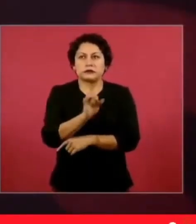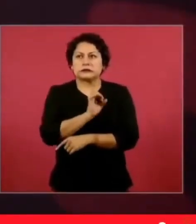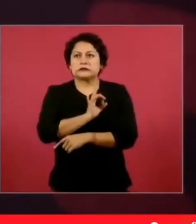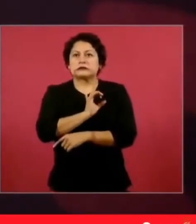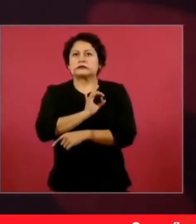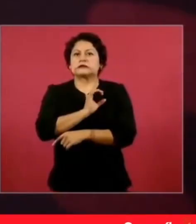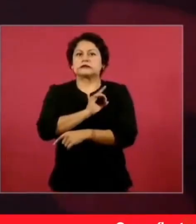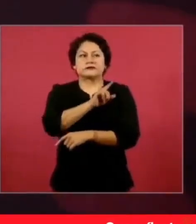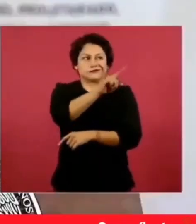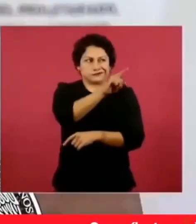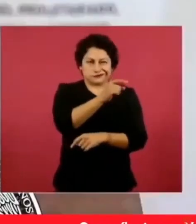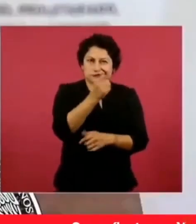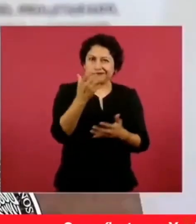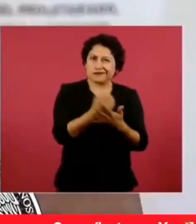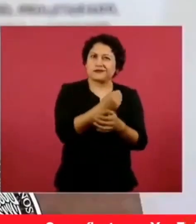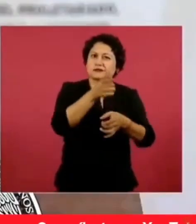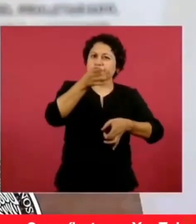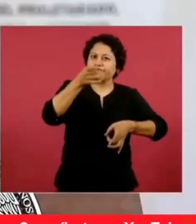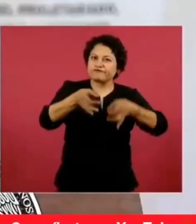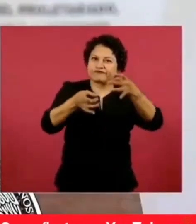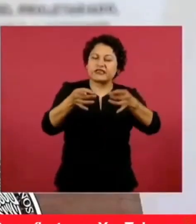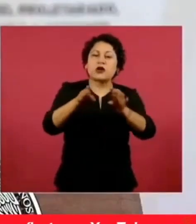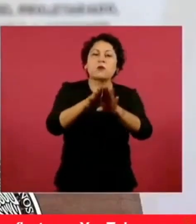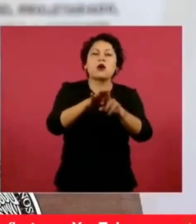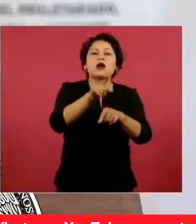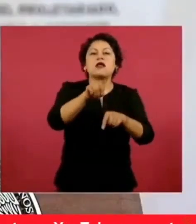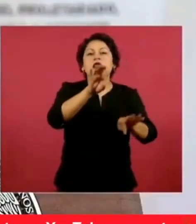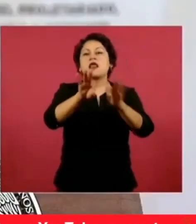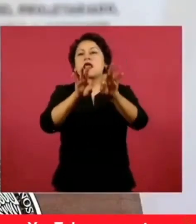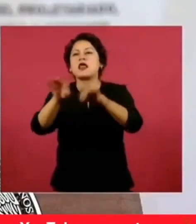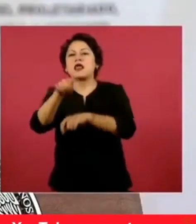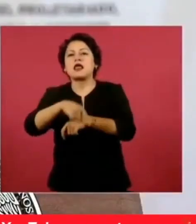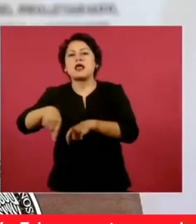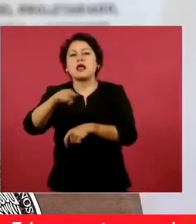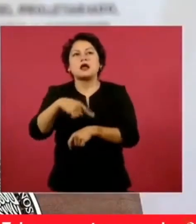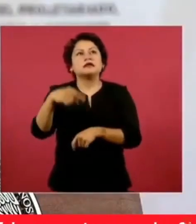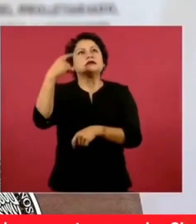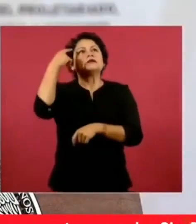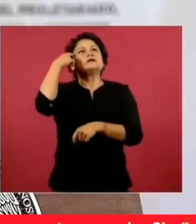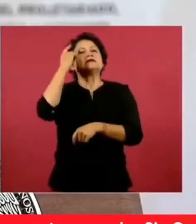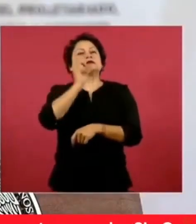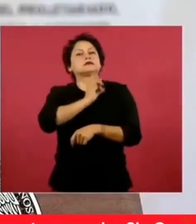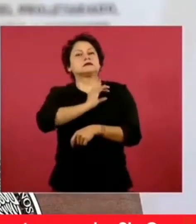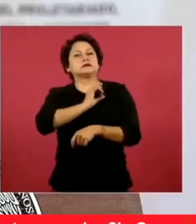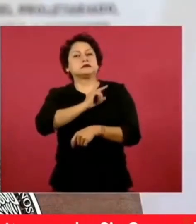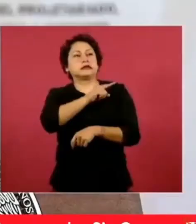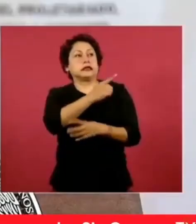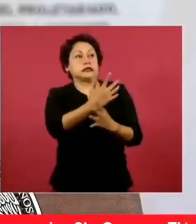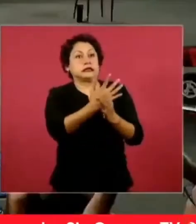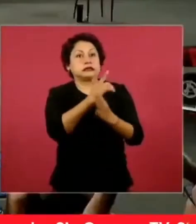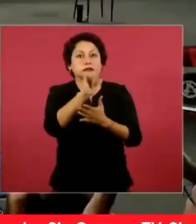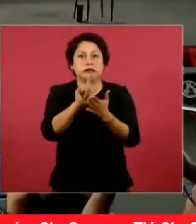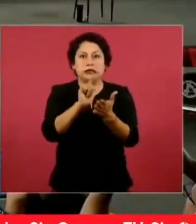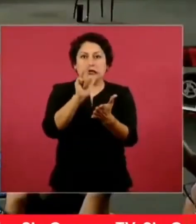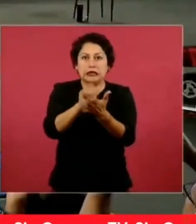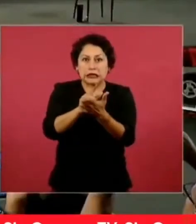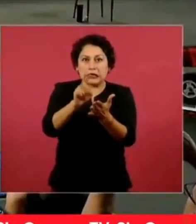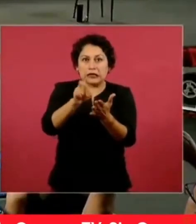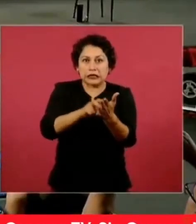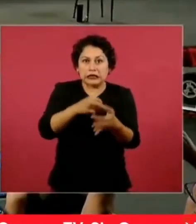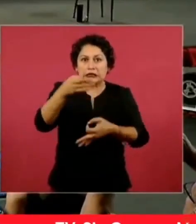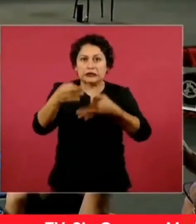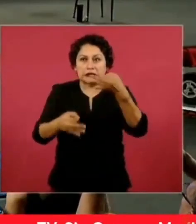la reforma que propone el presidente Andrés Manuel López Obrador. Les queremos decir desde este espacio, y lo hemos